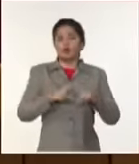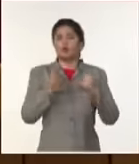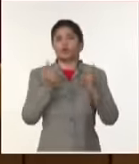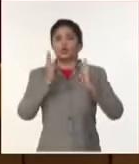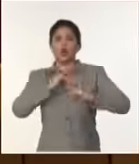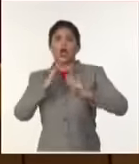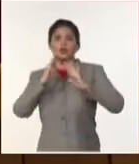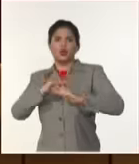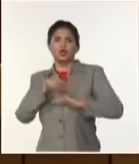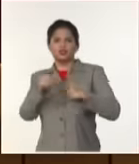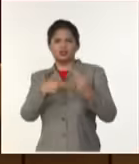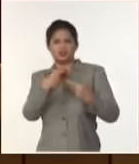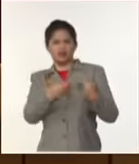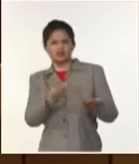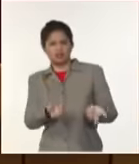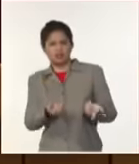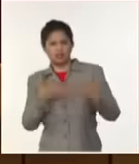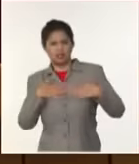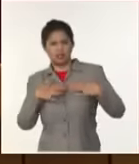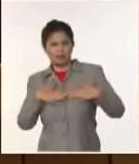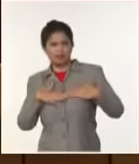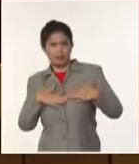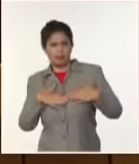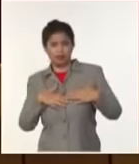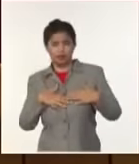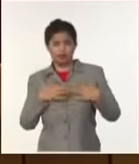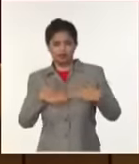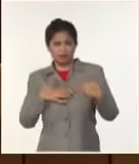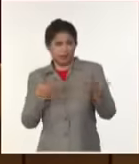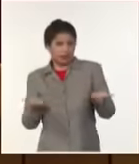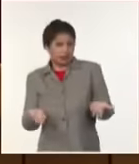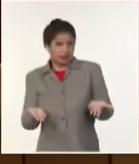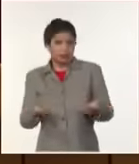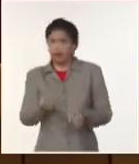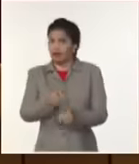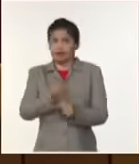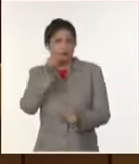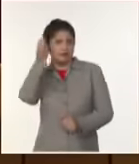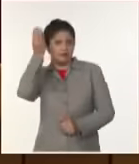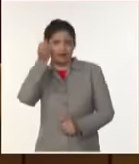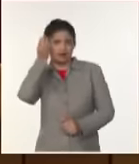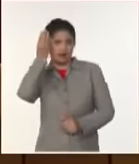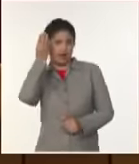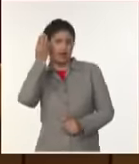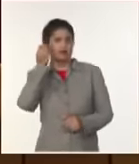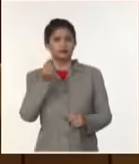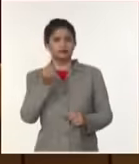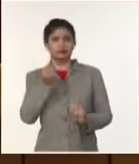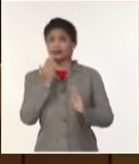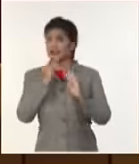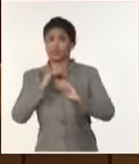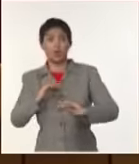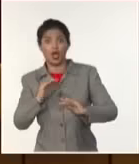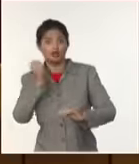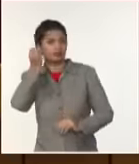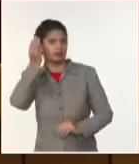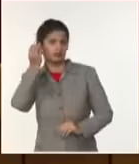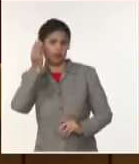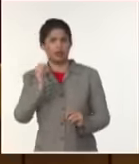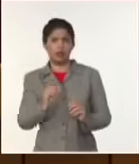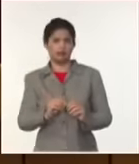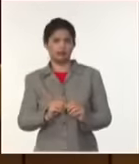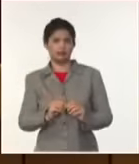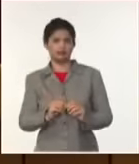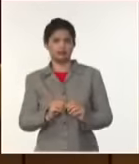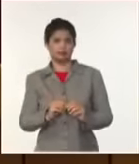insospechadas para enfrentar múltiples embates, carencias, provocaciones y desafíos.